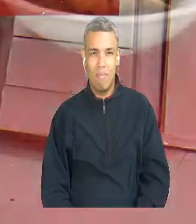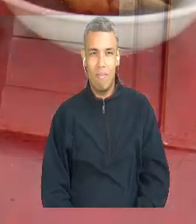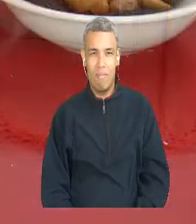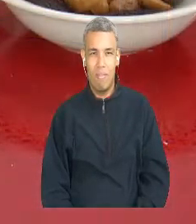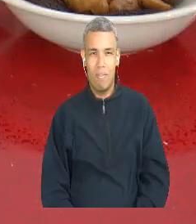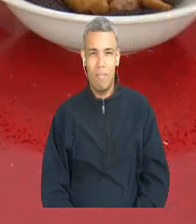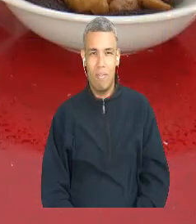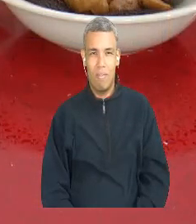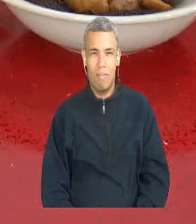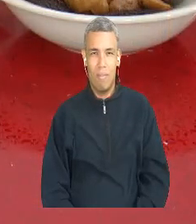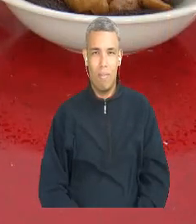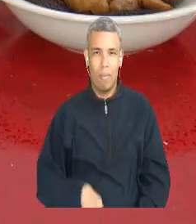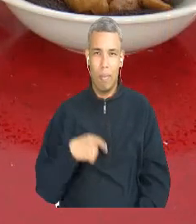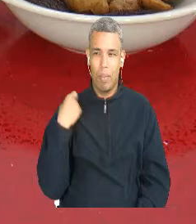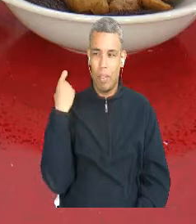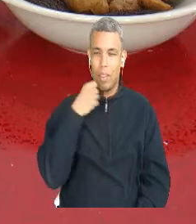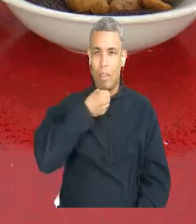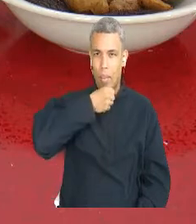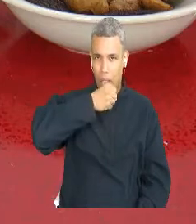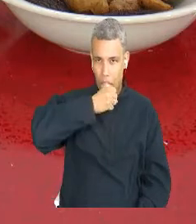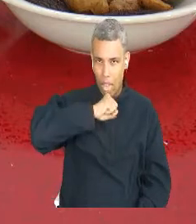el helado. Ajá.